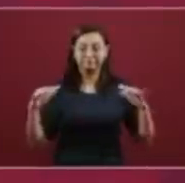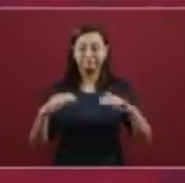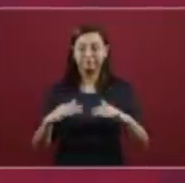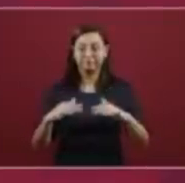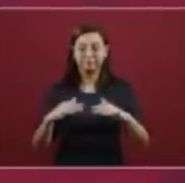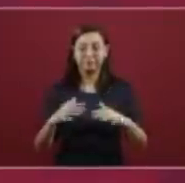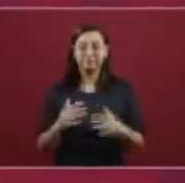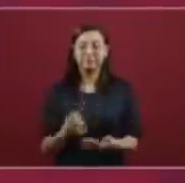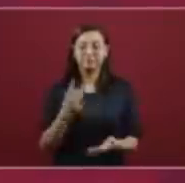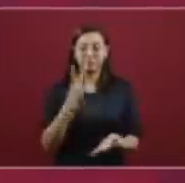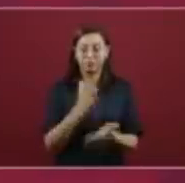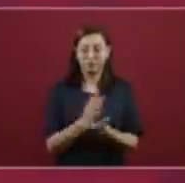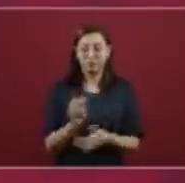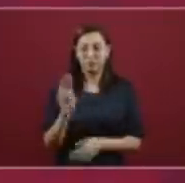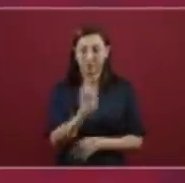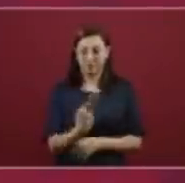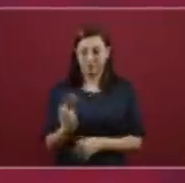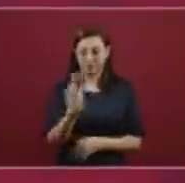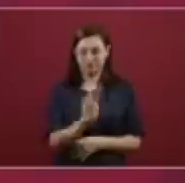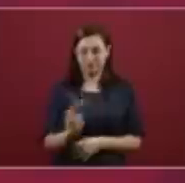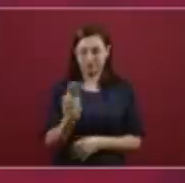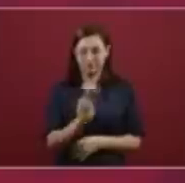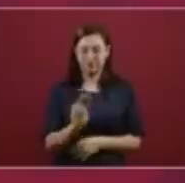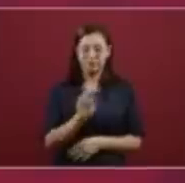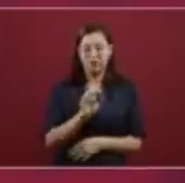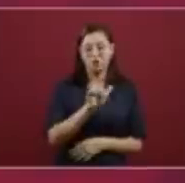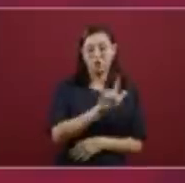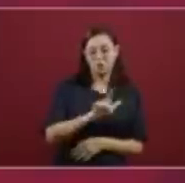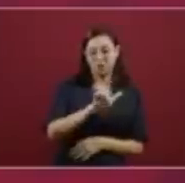hasta el miércoles y vamos a